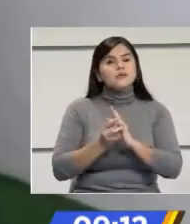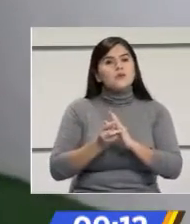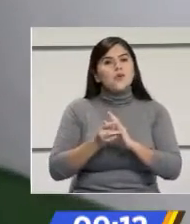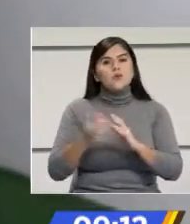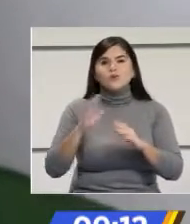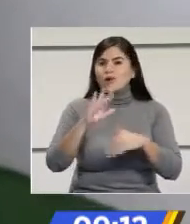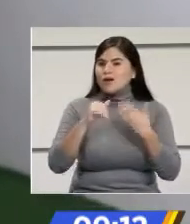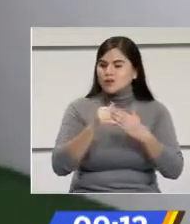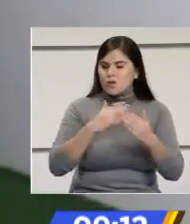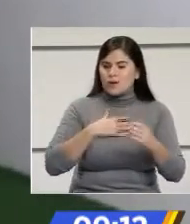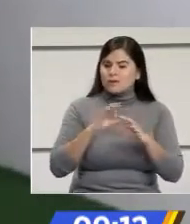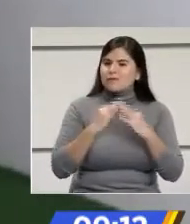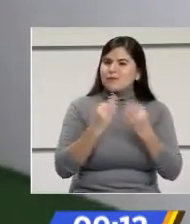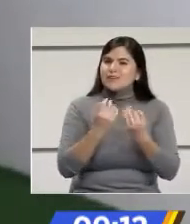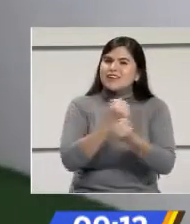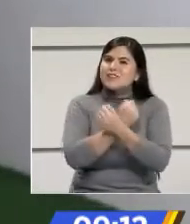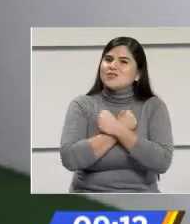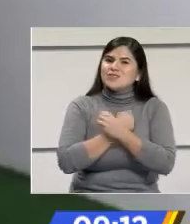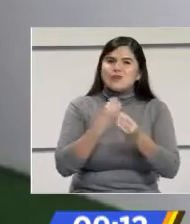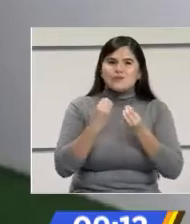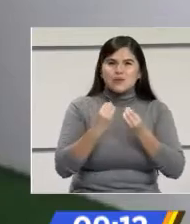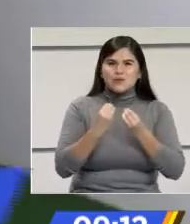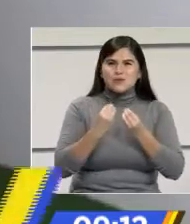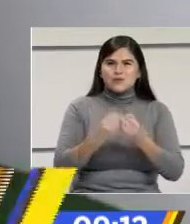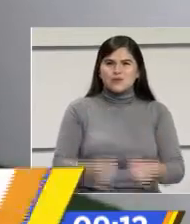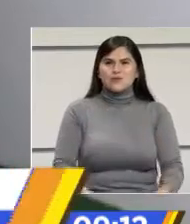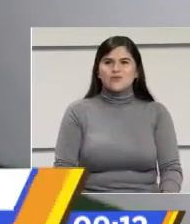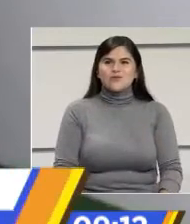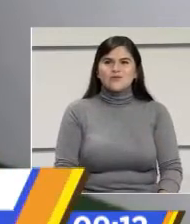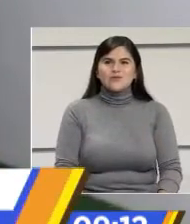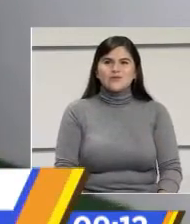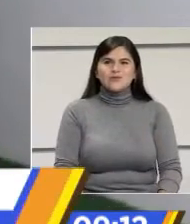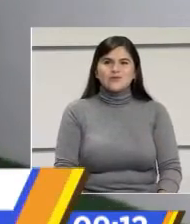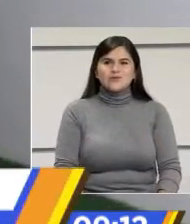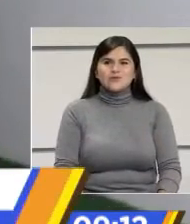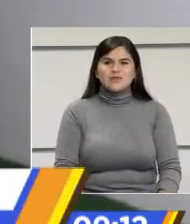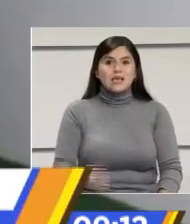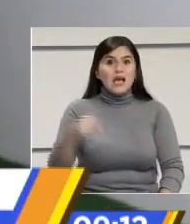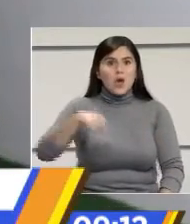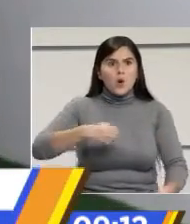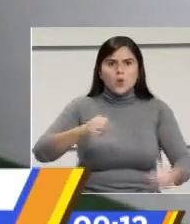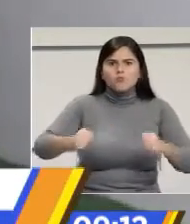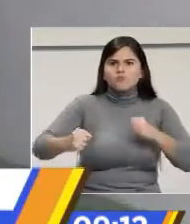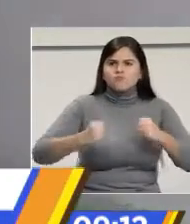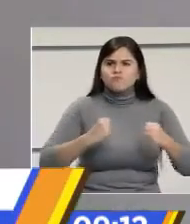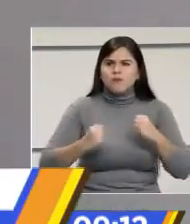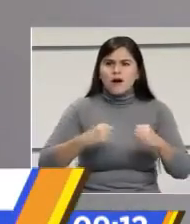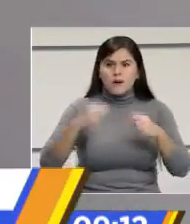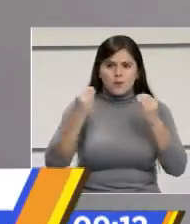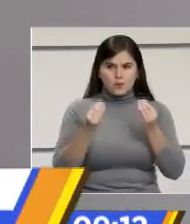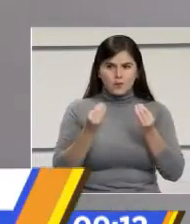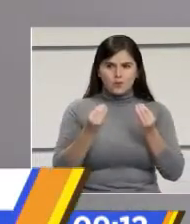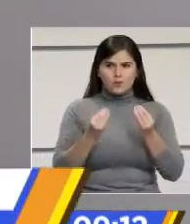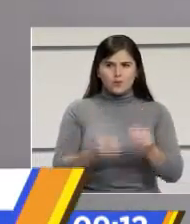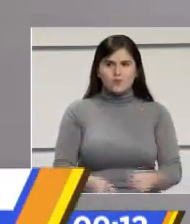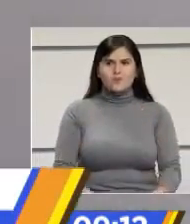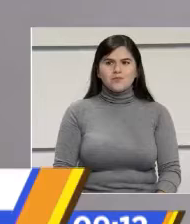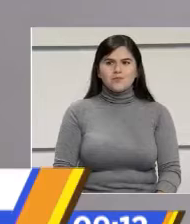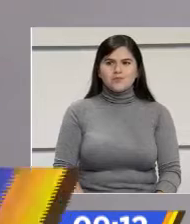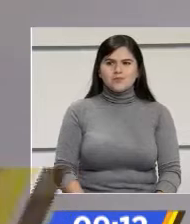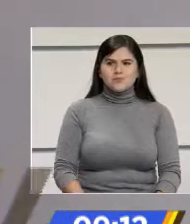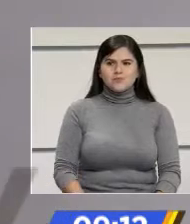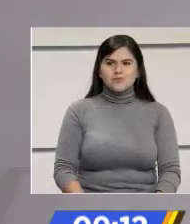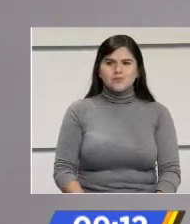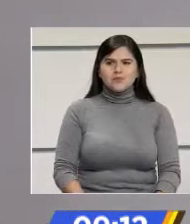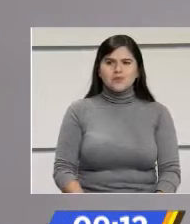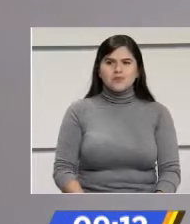allá en Filadelfia, que los amo con todo mi corazón. Y aquí listísima para ponerlos a hacer ejercicio y movimiento. Ay, buenísimo.